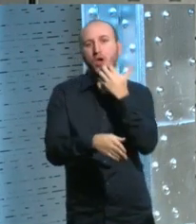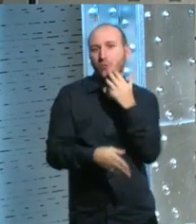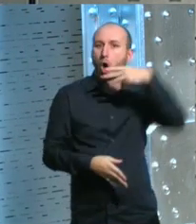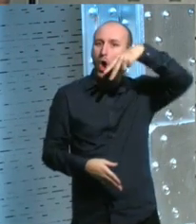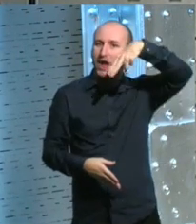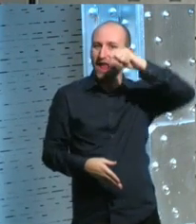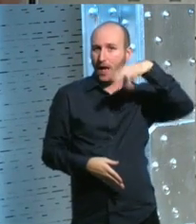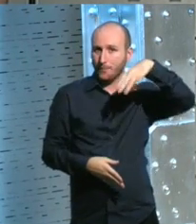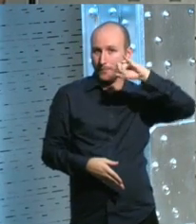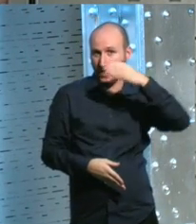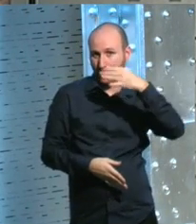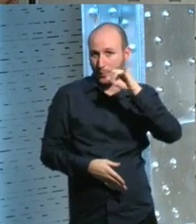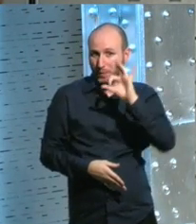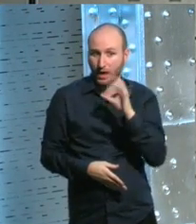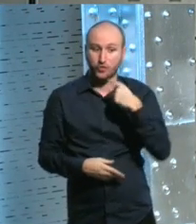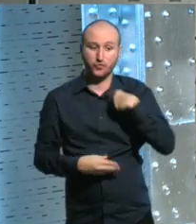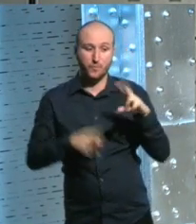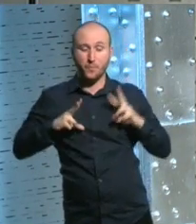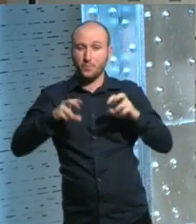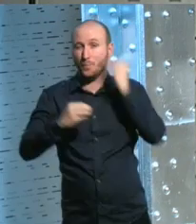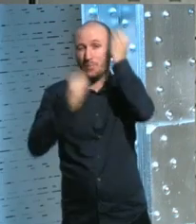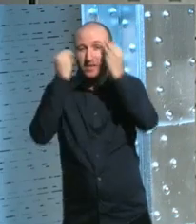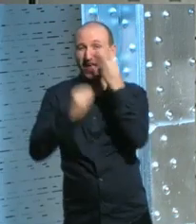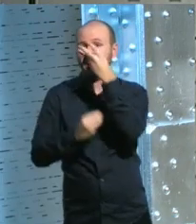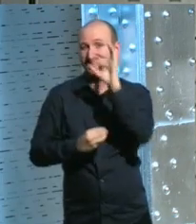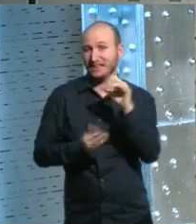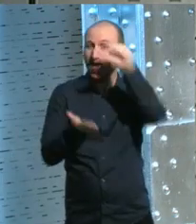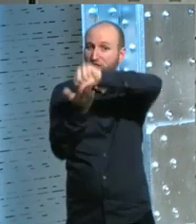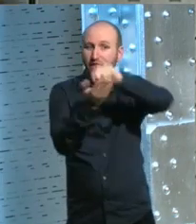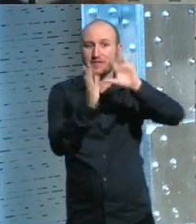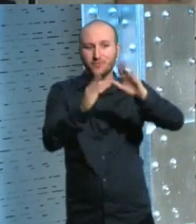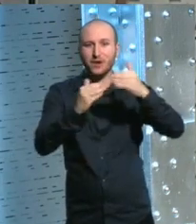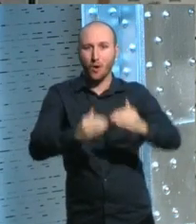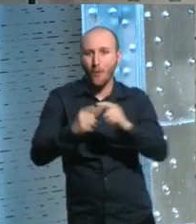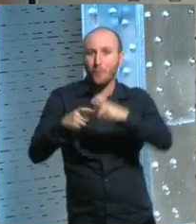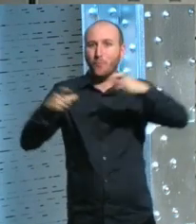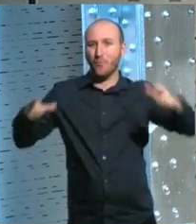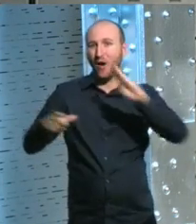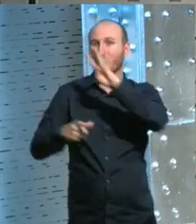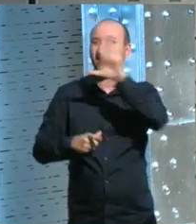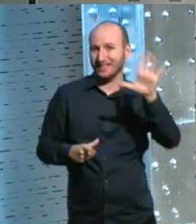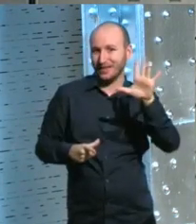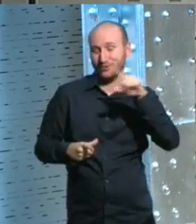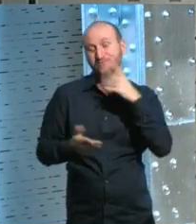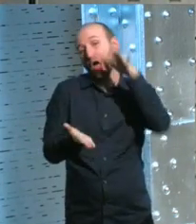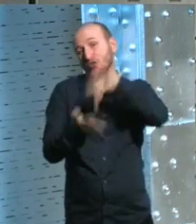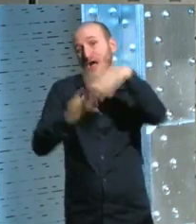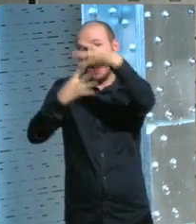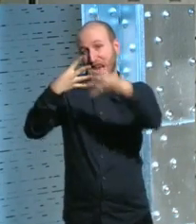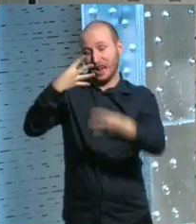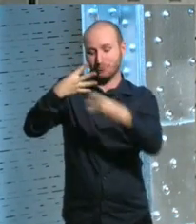principio pensaba visitar 30 ciudades y visité 45. Entonces tuve que ampliar mi lista. Y después